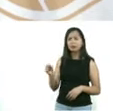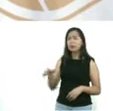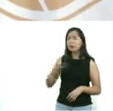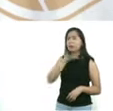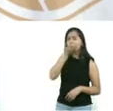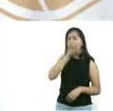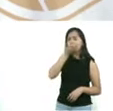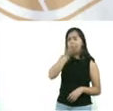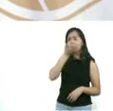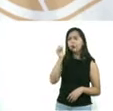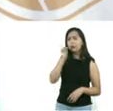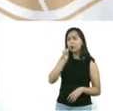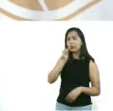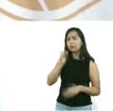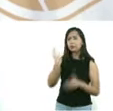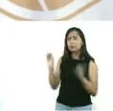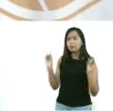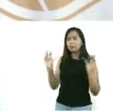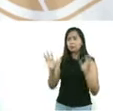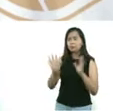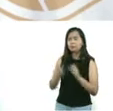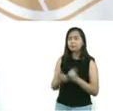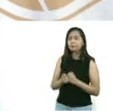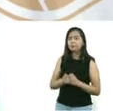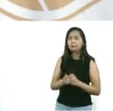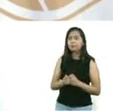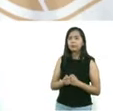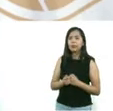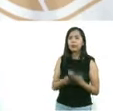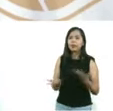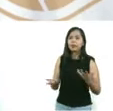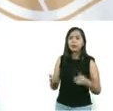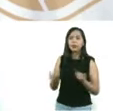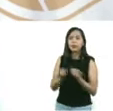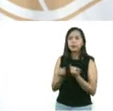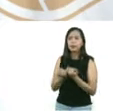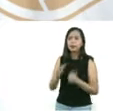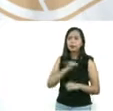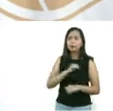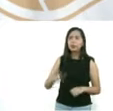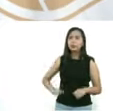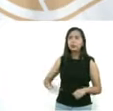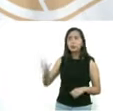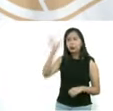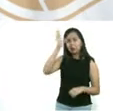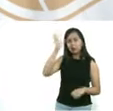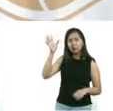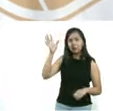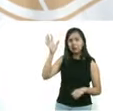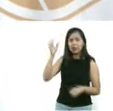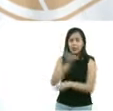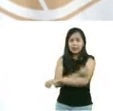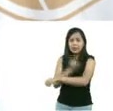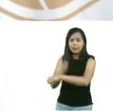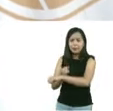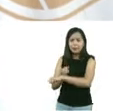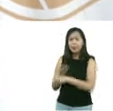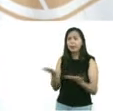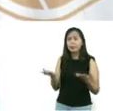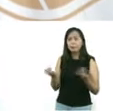pues prácticamente cada jefe delegacional y la alcaldesa de Iztapalapa ha asistido a este Viernes Santo.